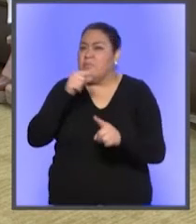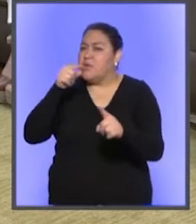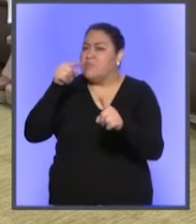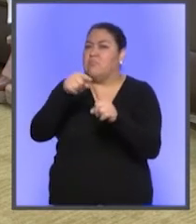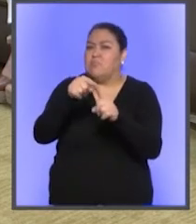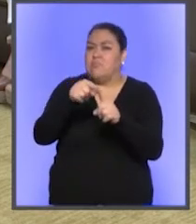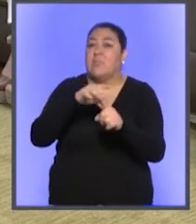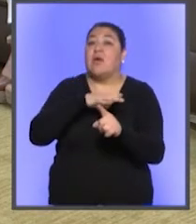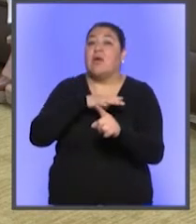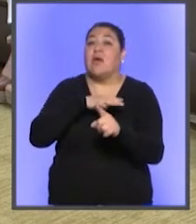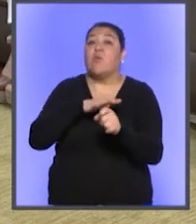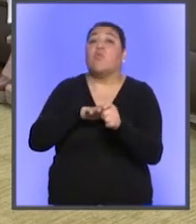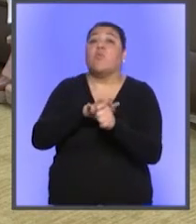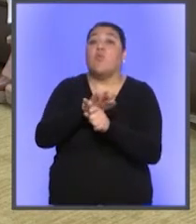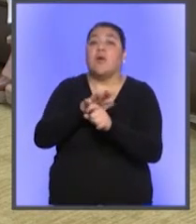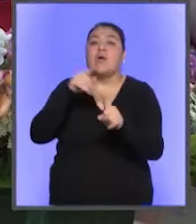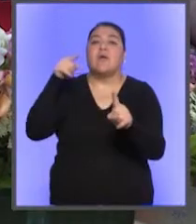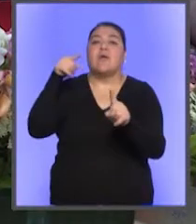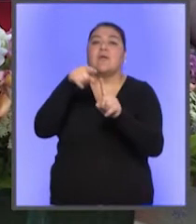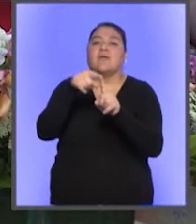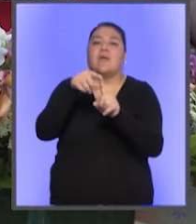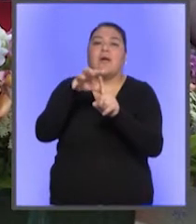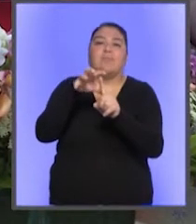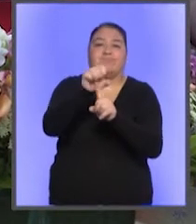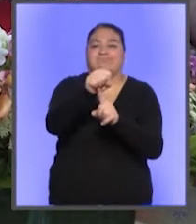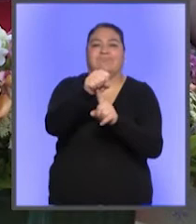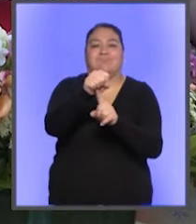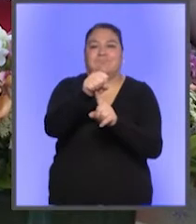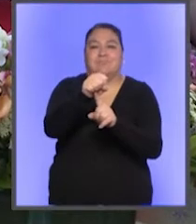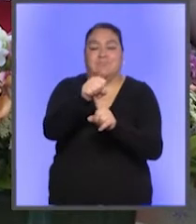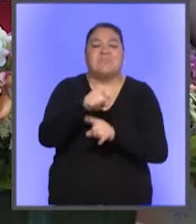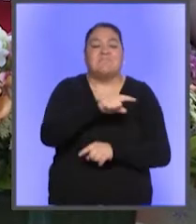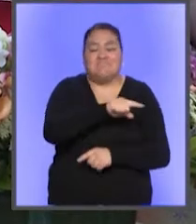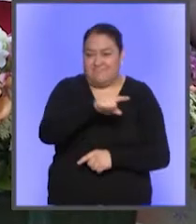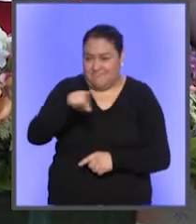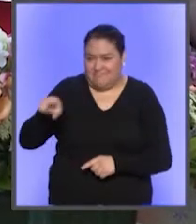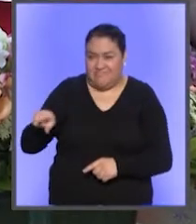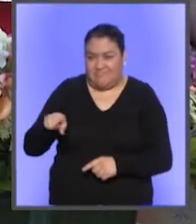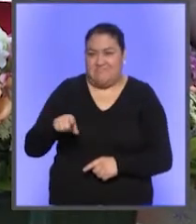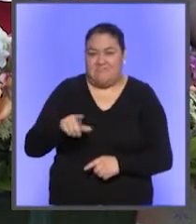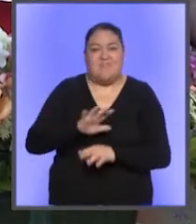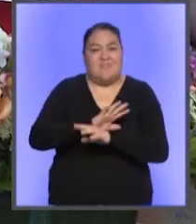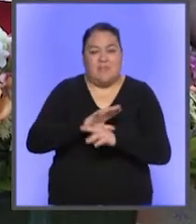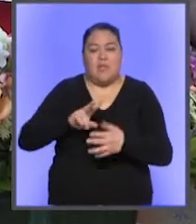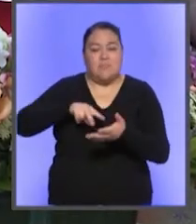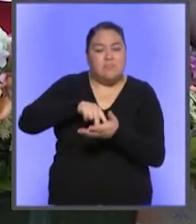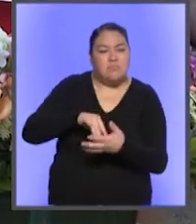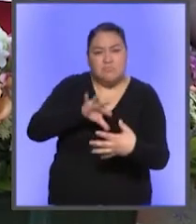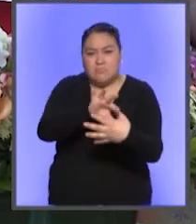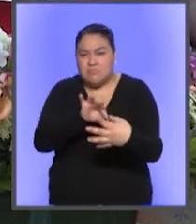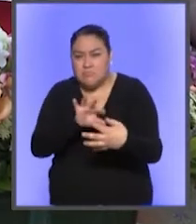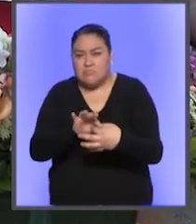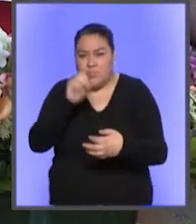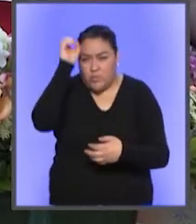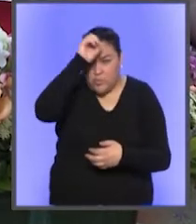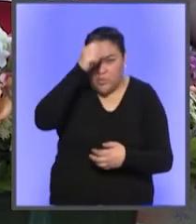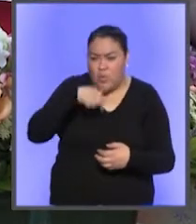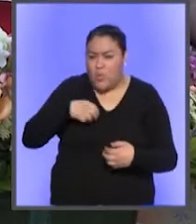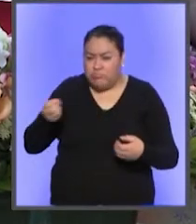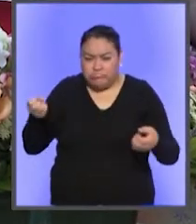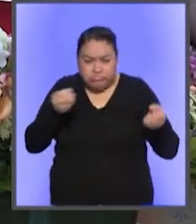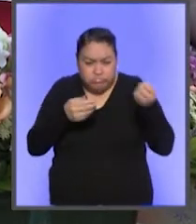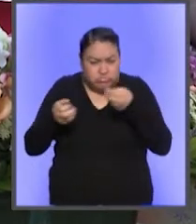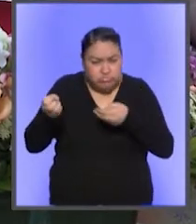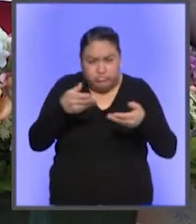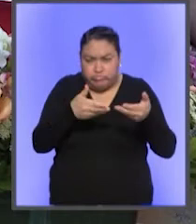pero tienen un propósito que se ha cumplido Y de verdad que creo que ustedes son portadoras de esa voz de esos testimonios que